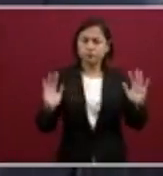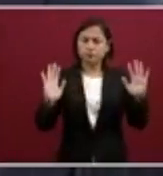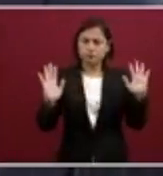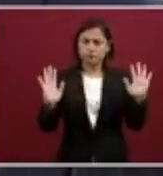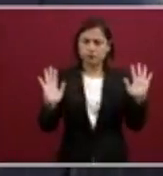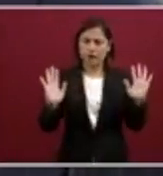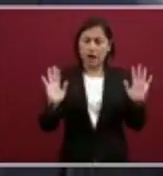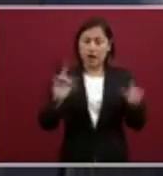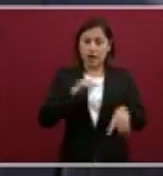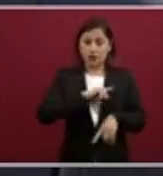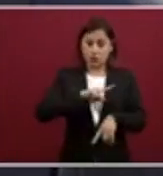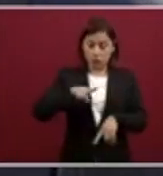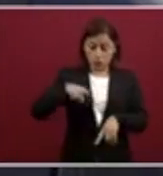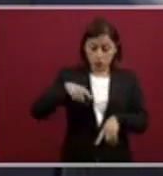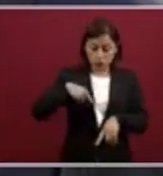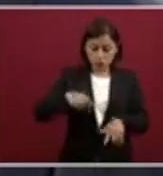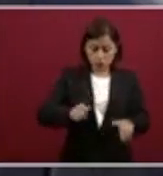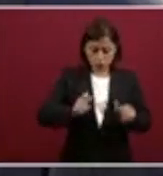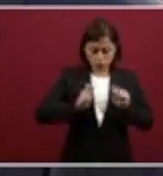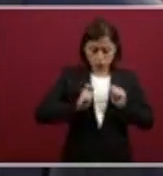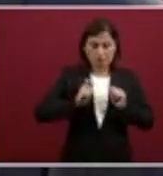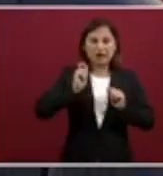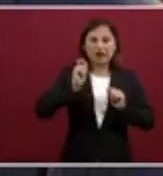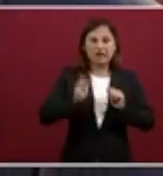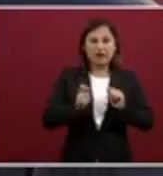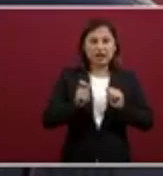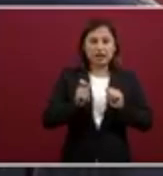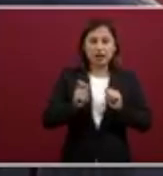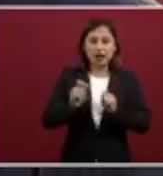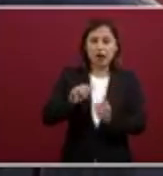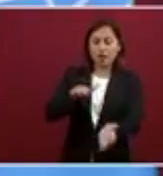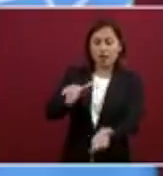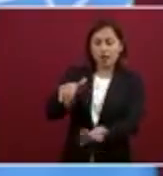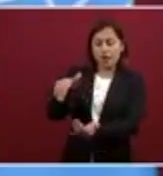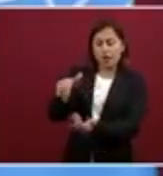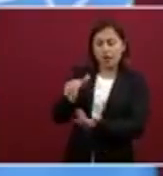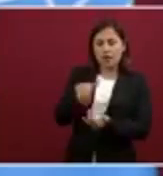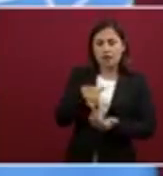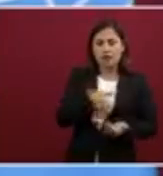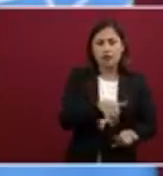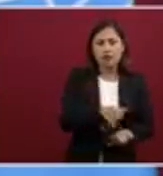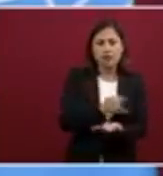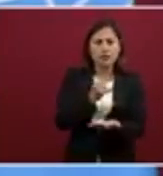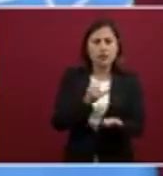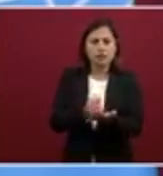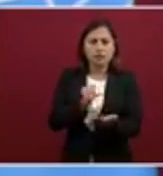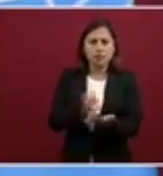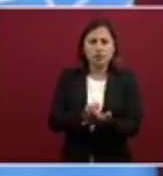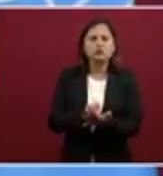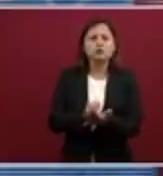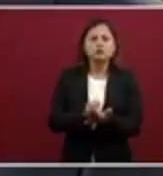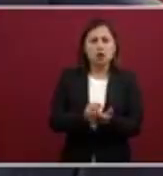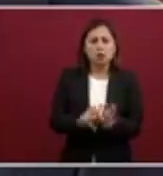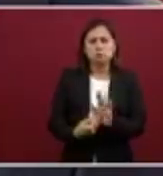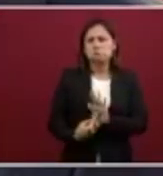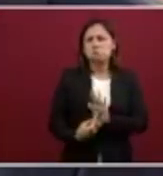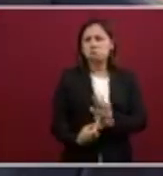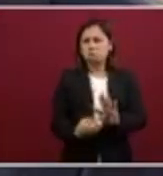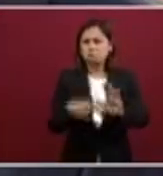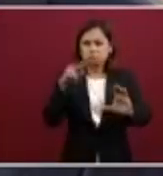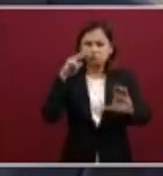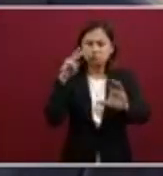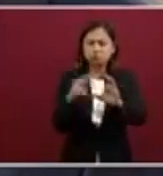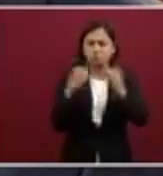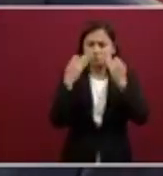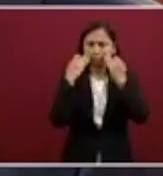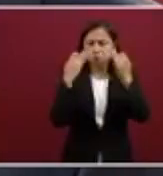cargo de que esos ingresos se van a manejar con honestidad para que se impulse